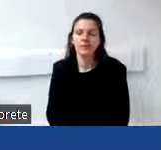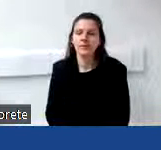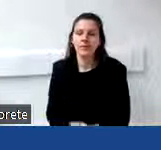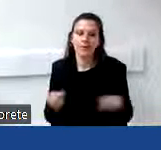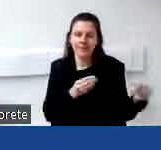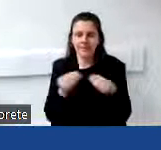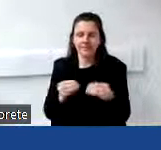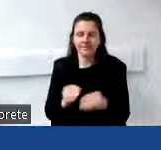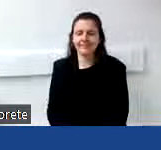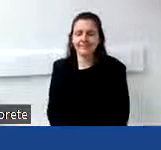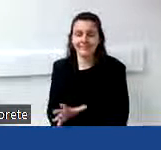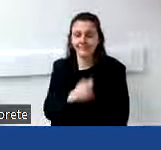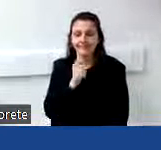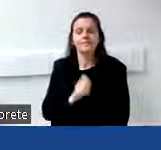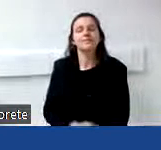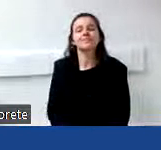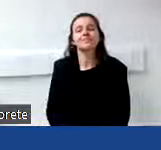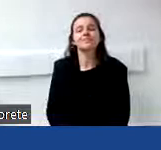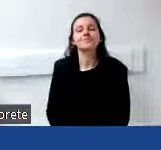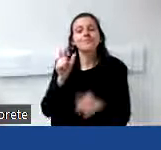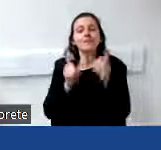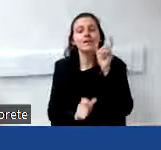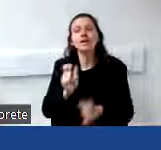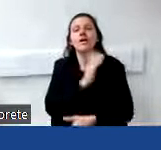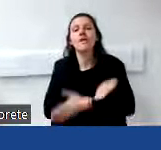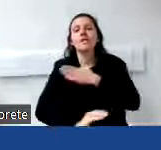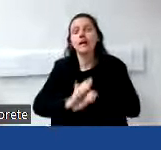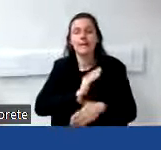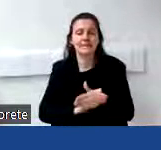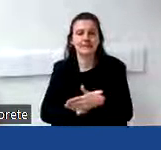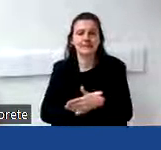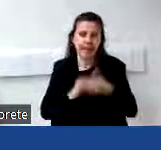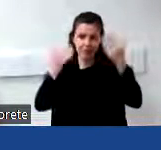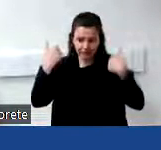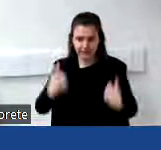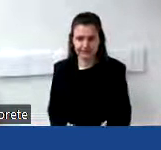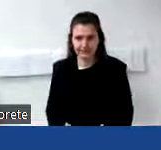Bien, personas con discapacidad física, ¿tá? Algo que ya